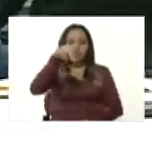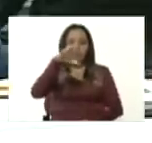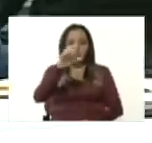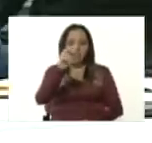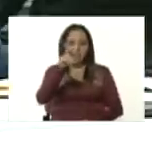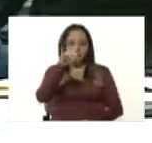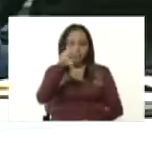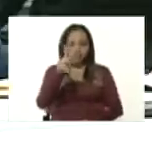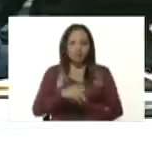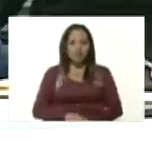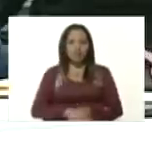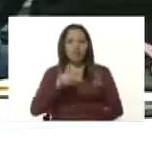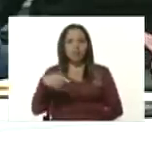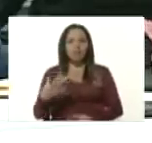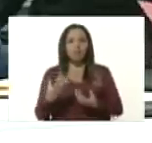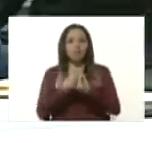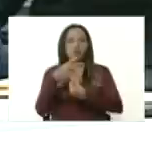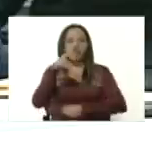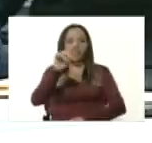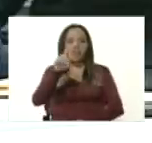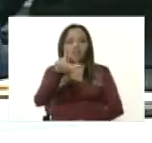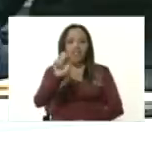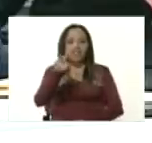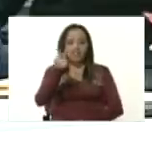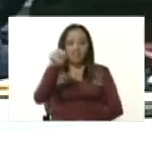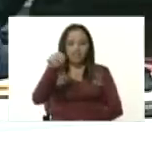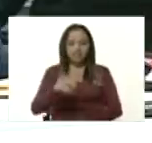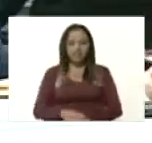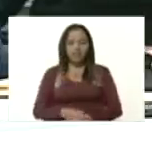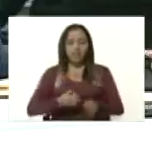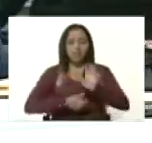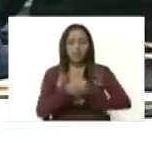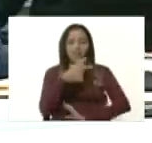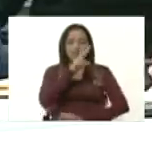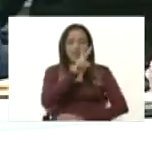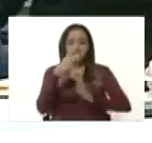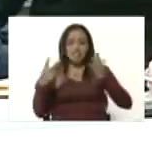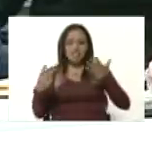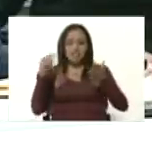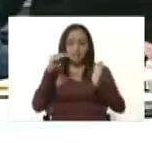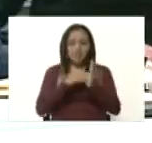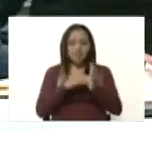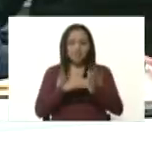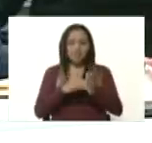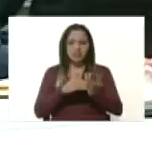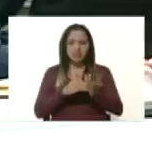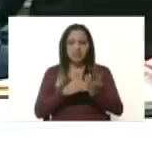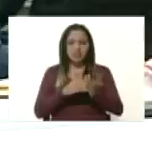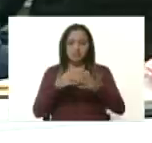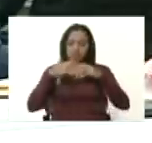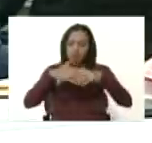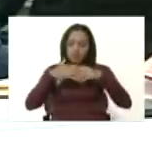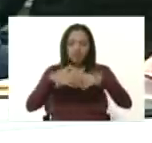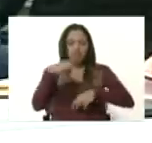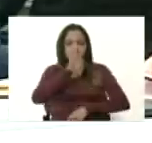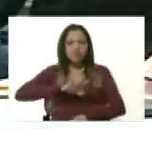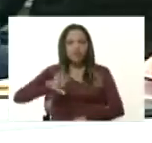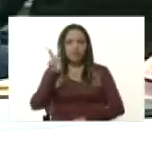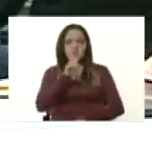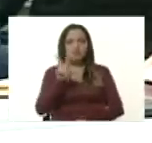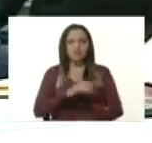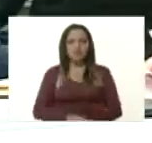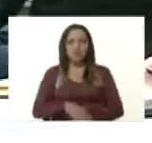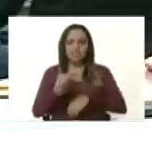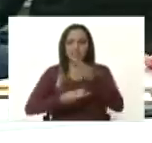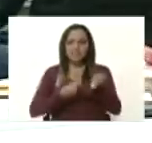empresa Valebem, para incorporar más de 27.000 empresas de todo el país, que se traducen